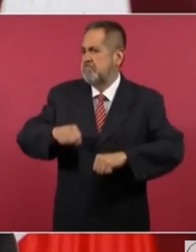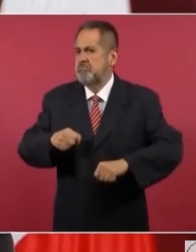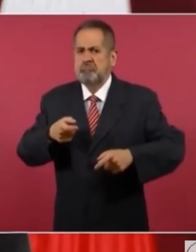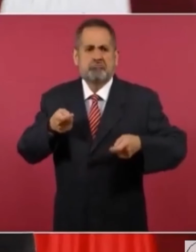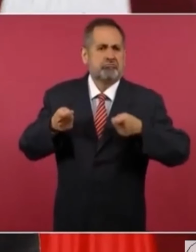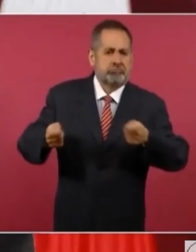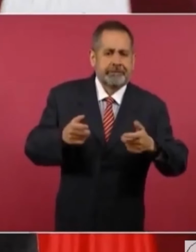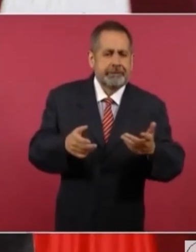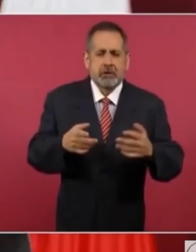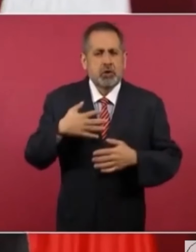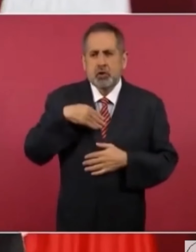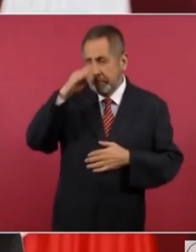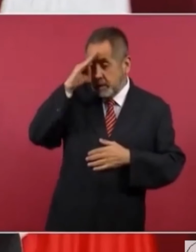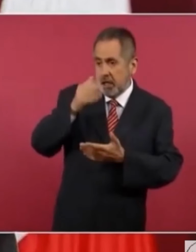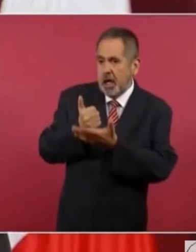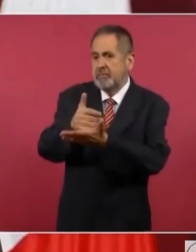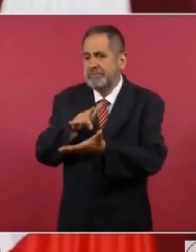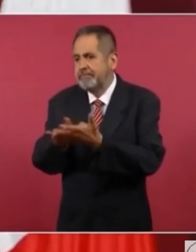no pensando en el pueblo,